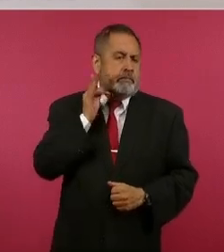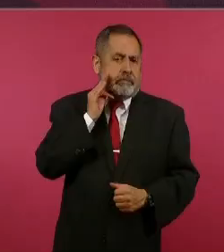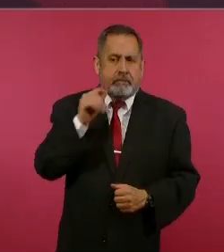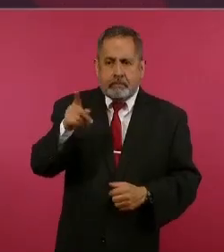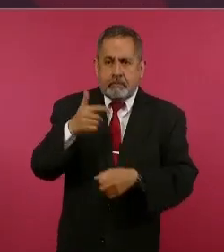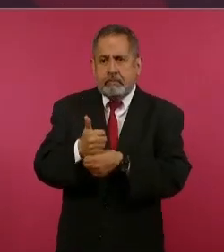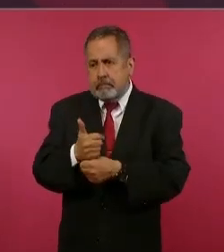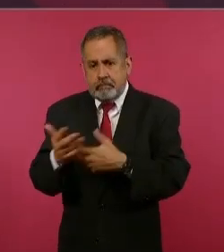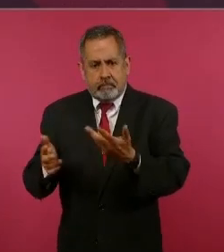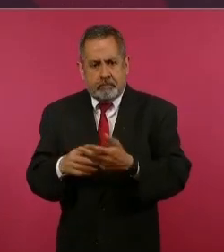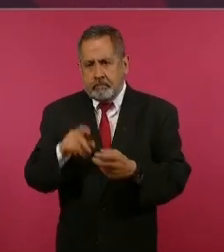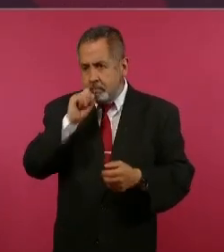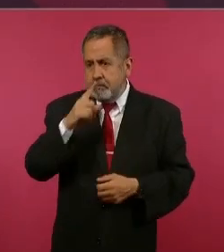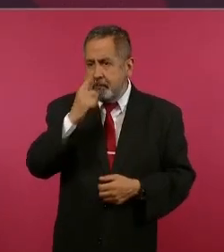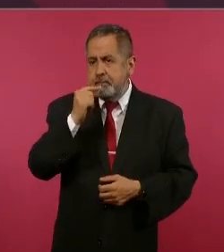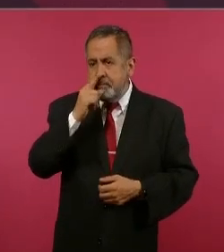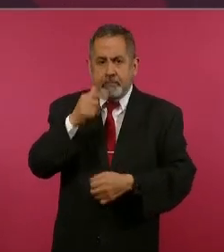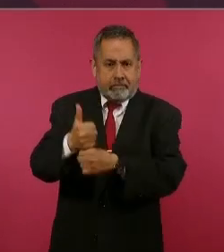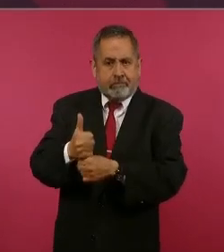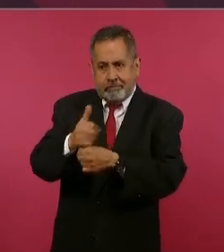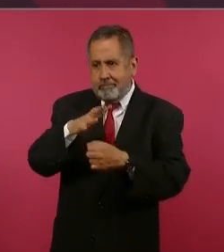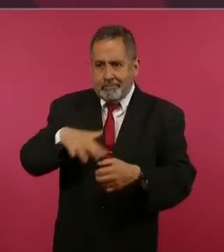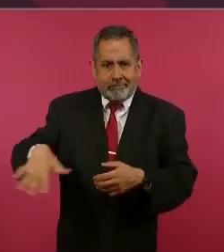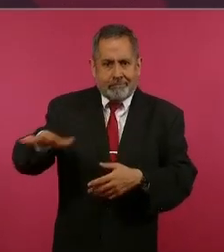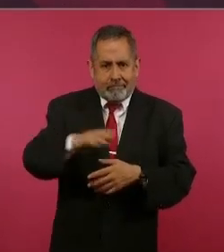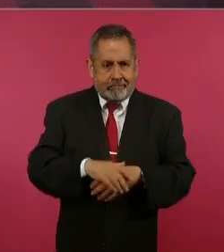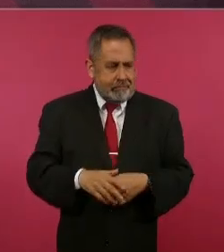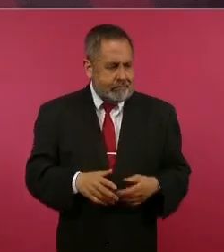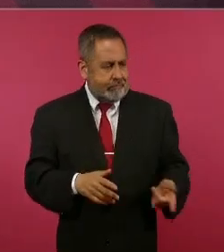fiscales, las policías,